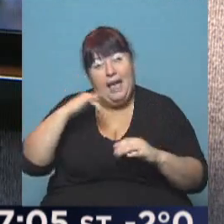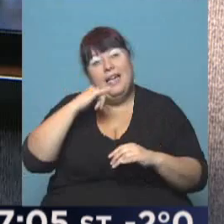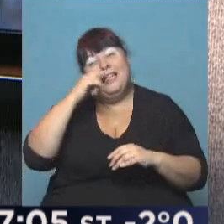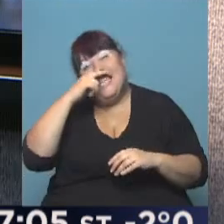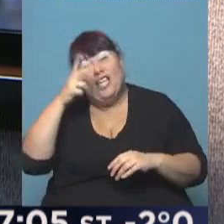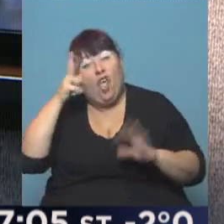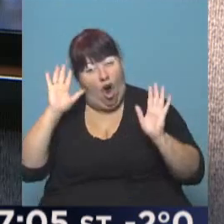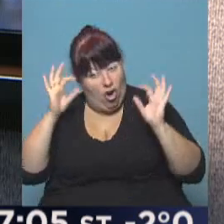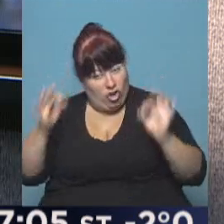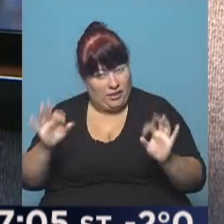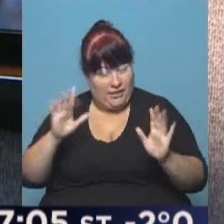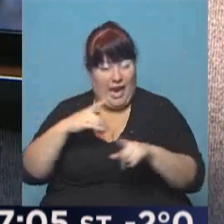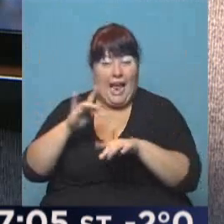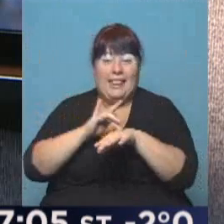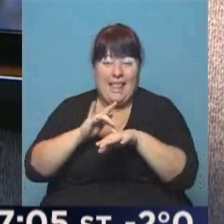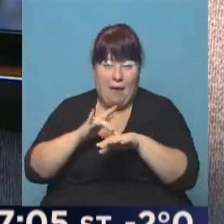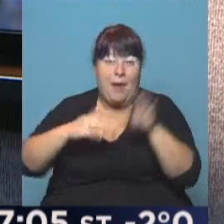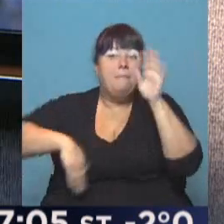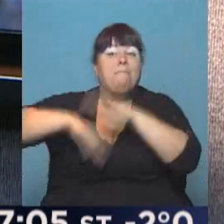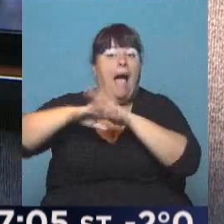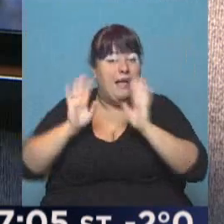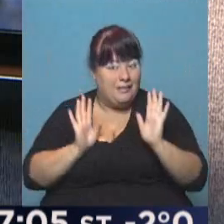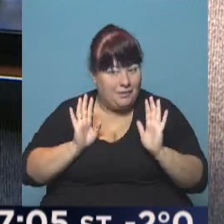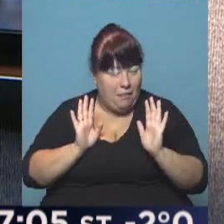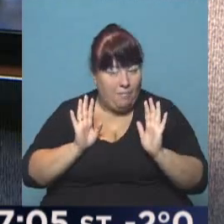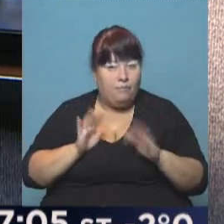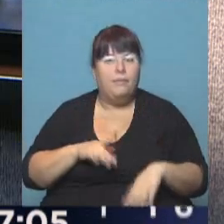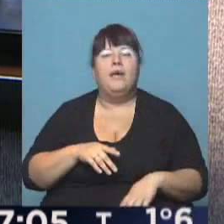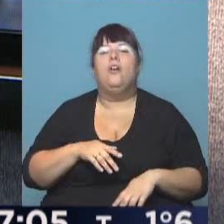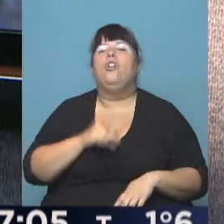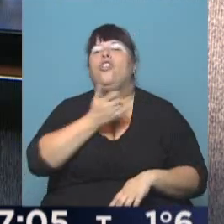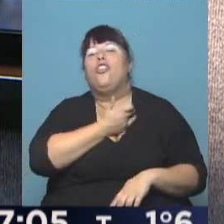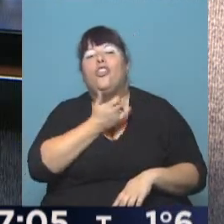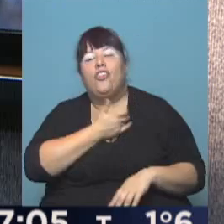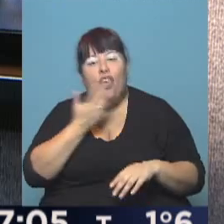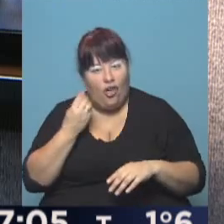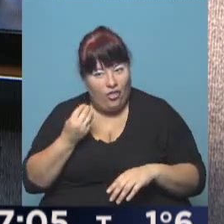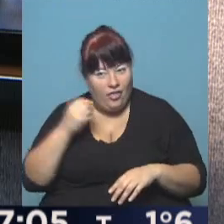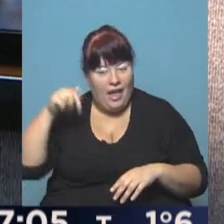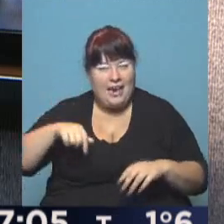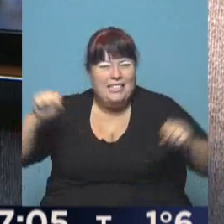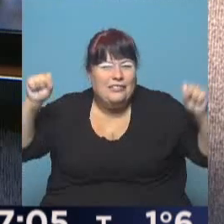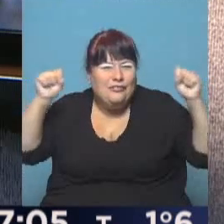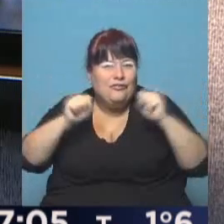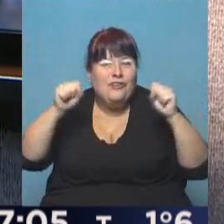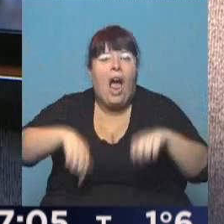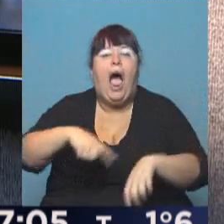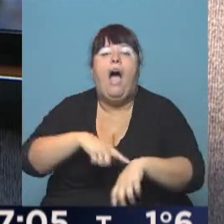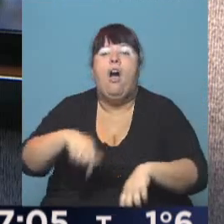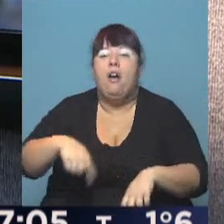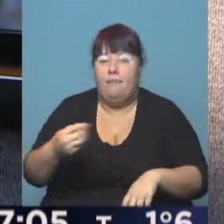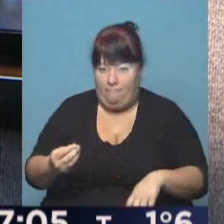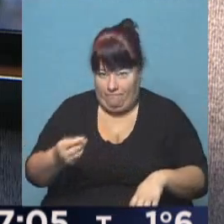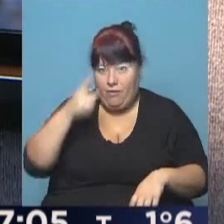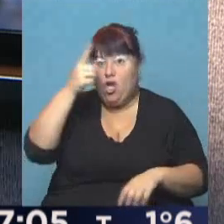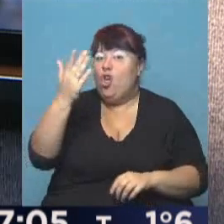7, 8, la sensación térmica como máxima. ¿Dónde y dónde se están congelando a esta hora?